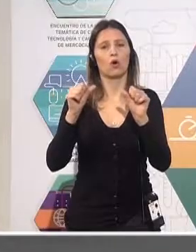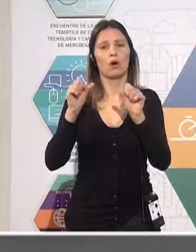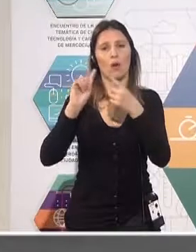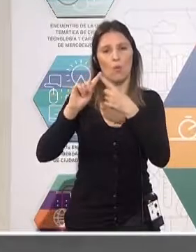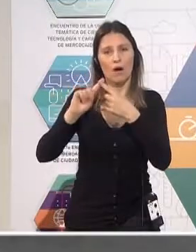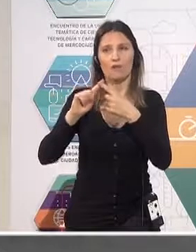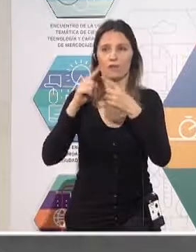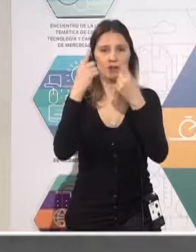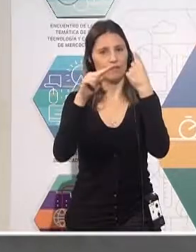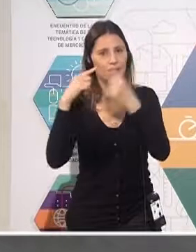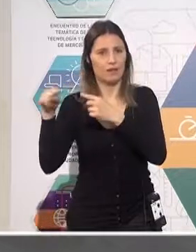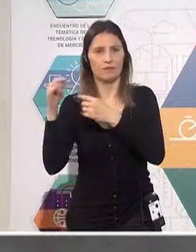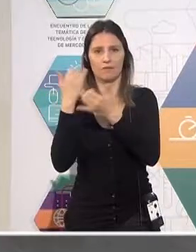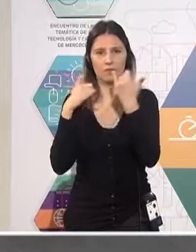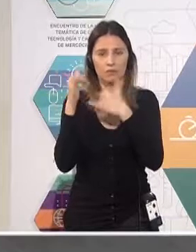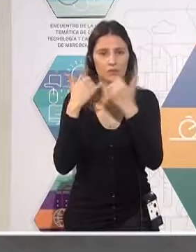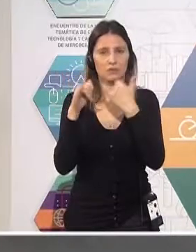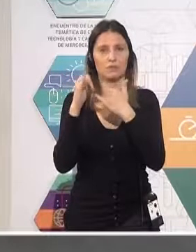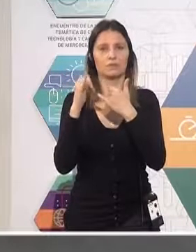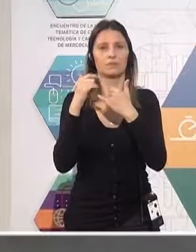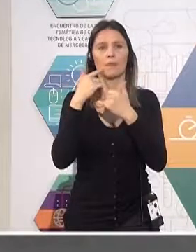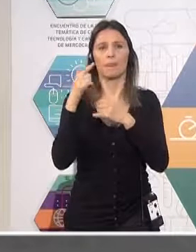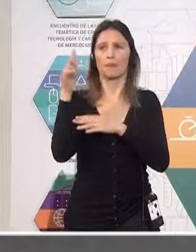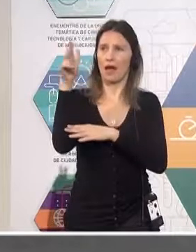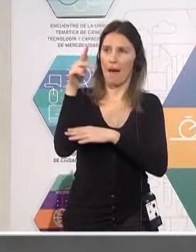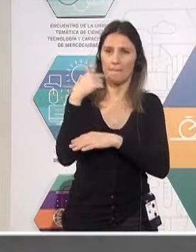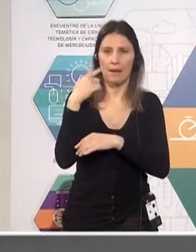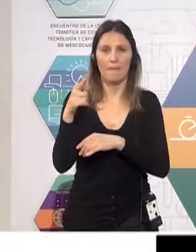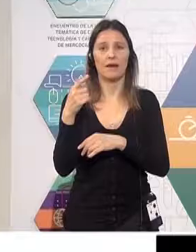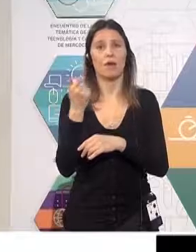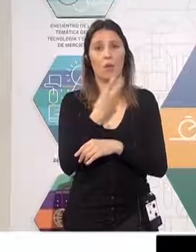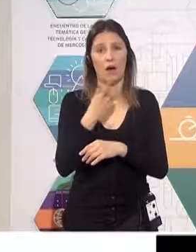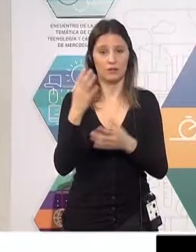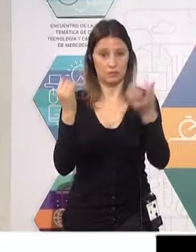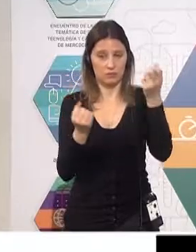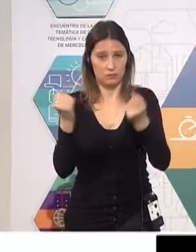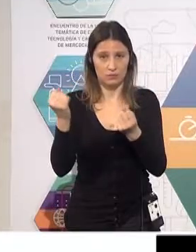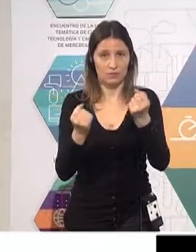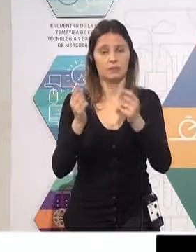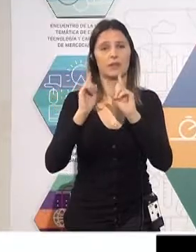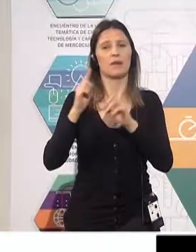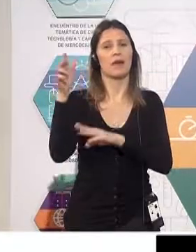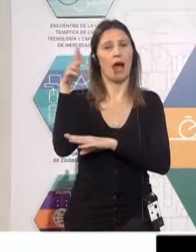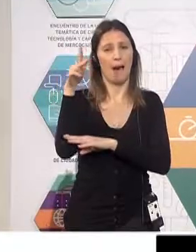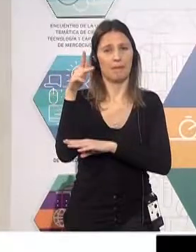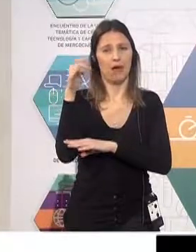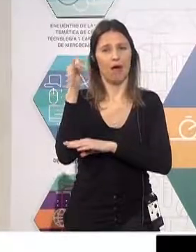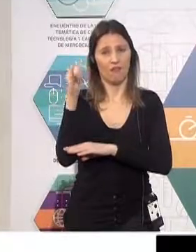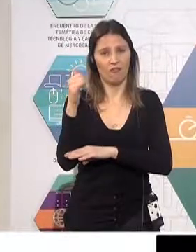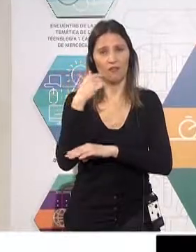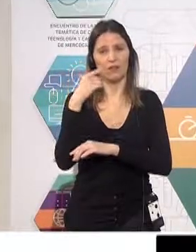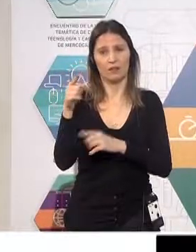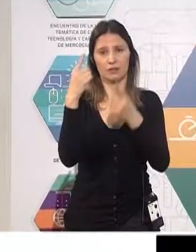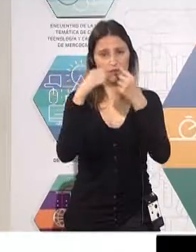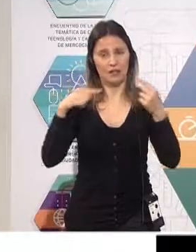con distinta información desde cámaras para conteo vehicular este cámara fija cámaras domos